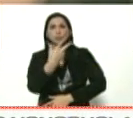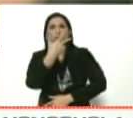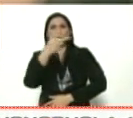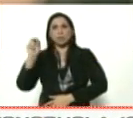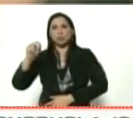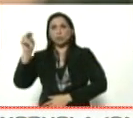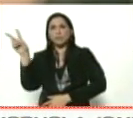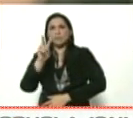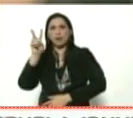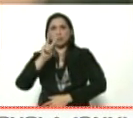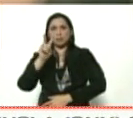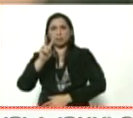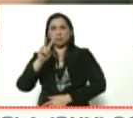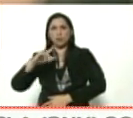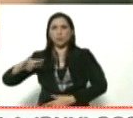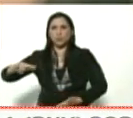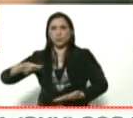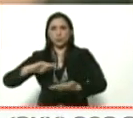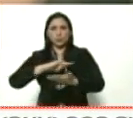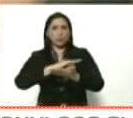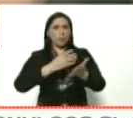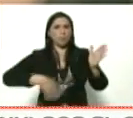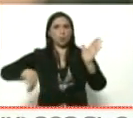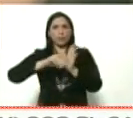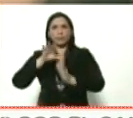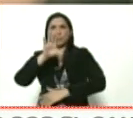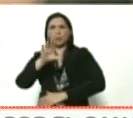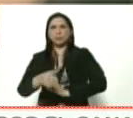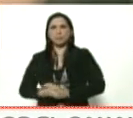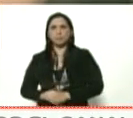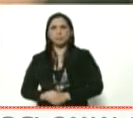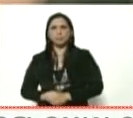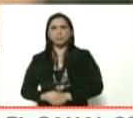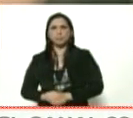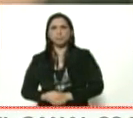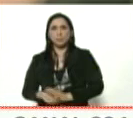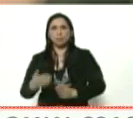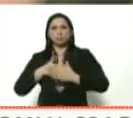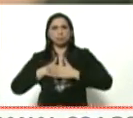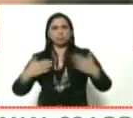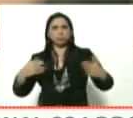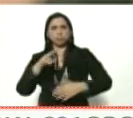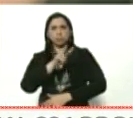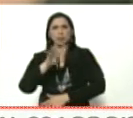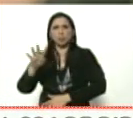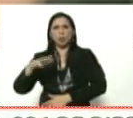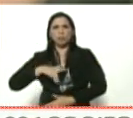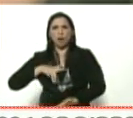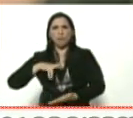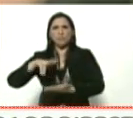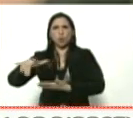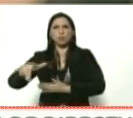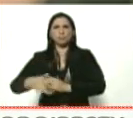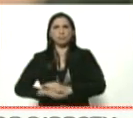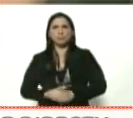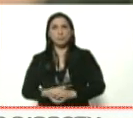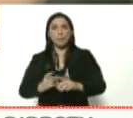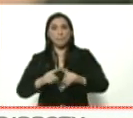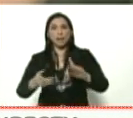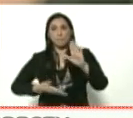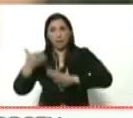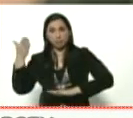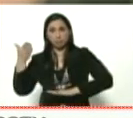230 venezolanos en el vuelo Vuelta a la Patria. He dispuesto 24 aviones para que